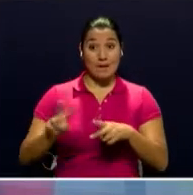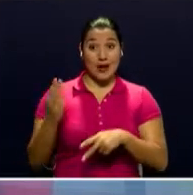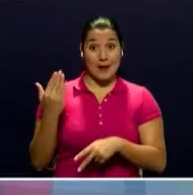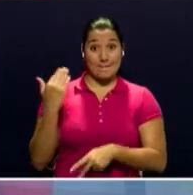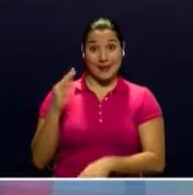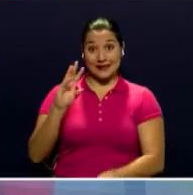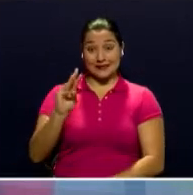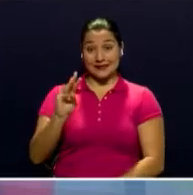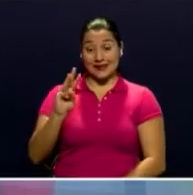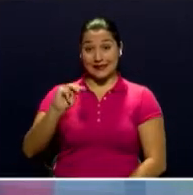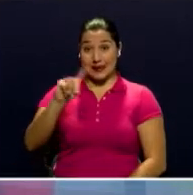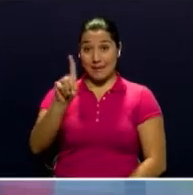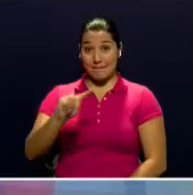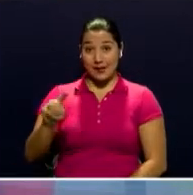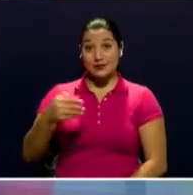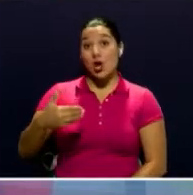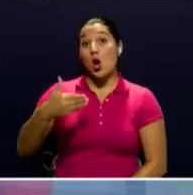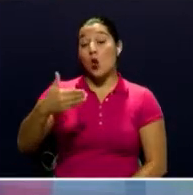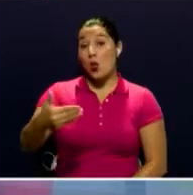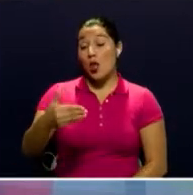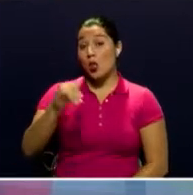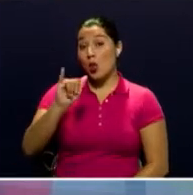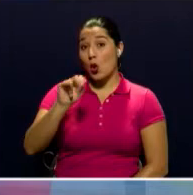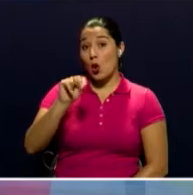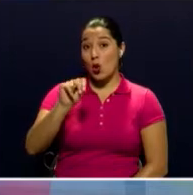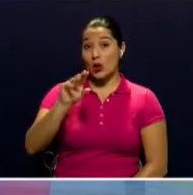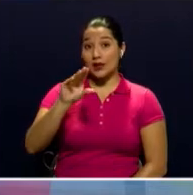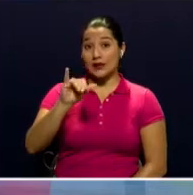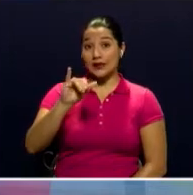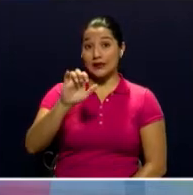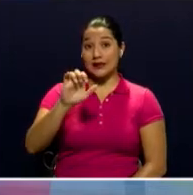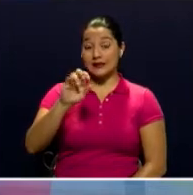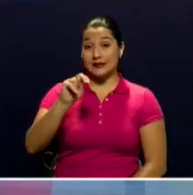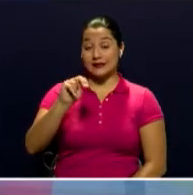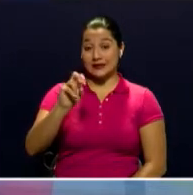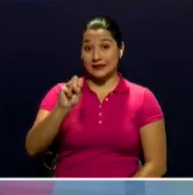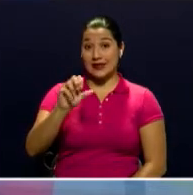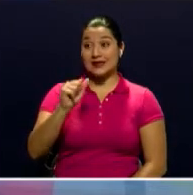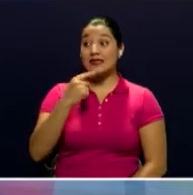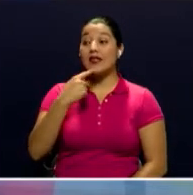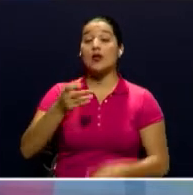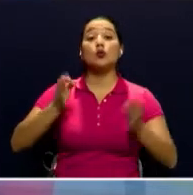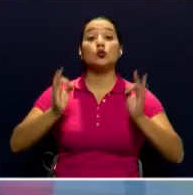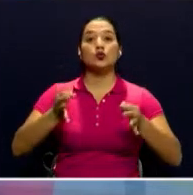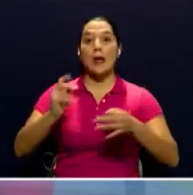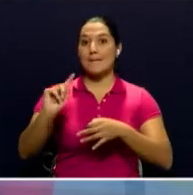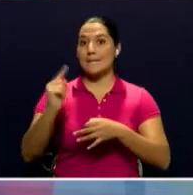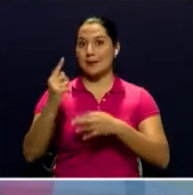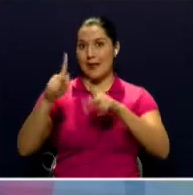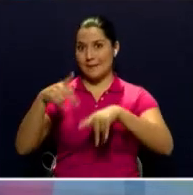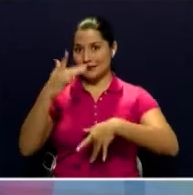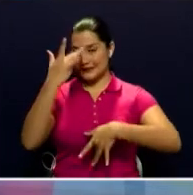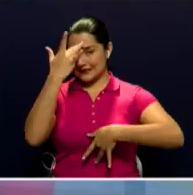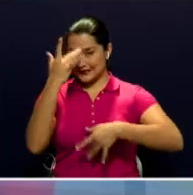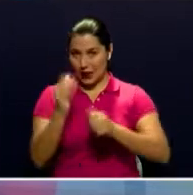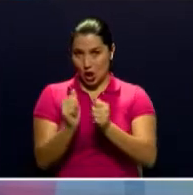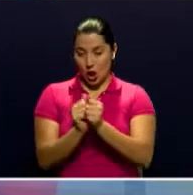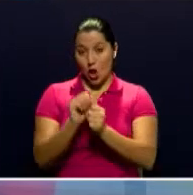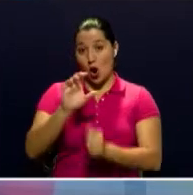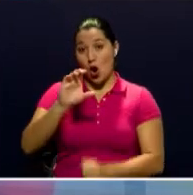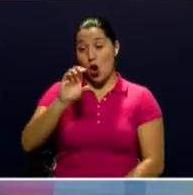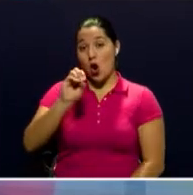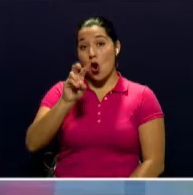cuando el INCIENSA confirmó clínicamente el primer caso de COVID-19 en el país. Fue el inicio de unos días cargados